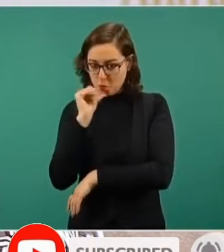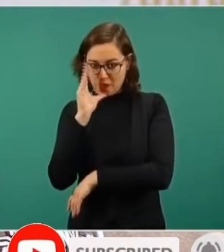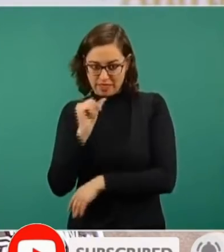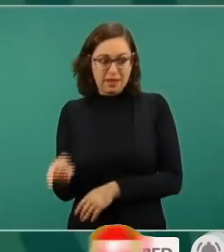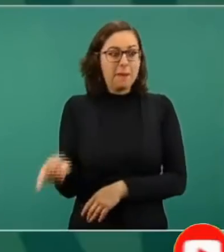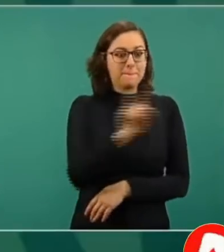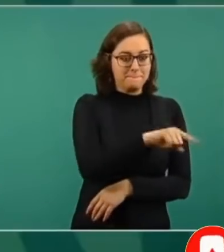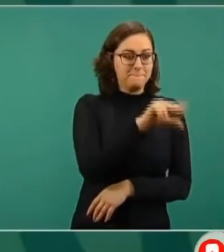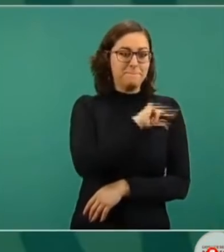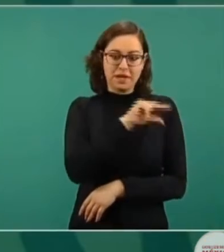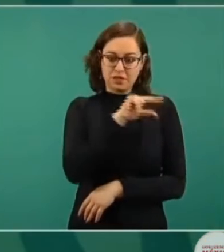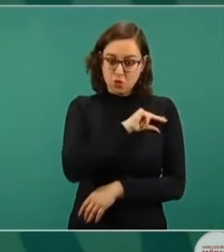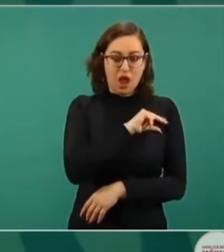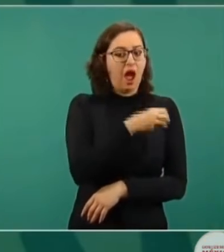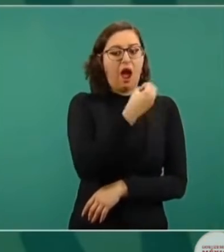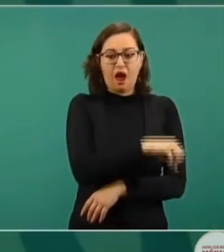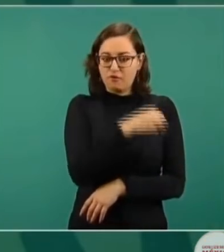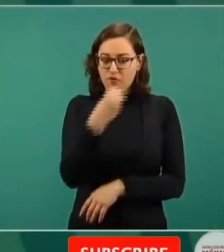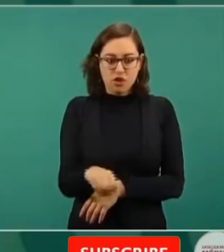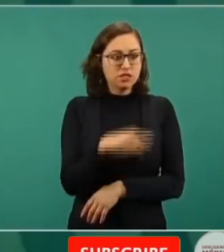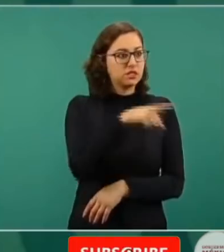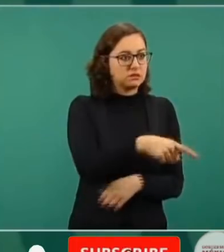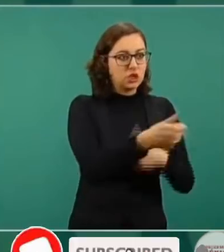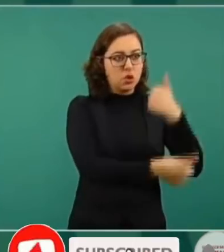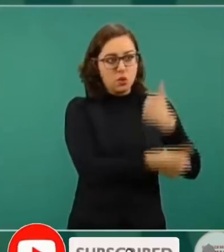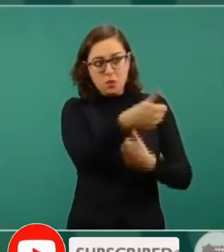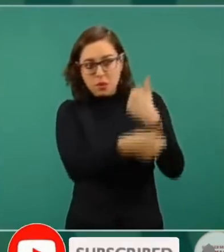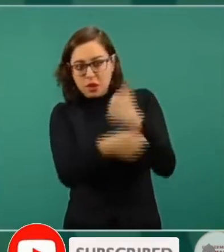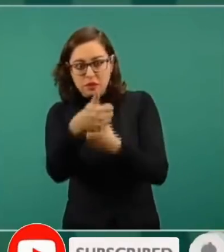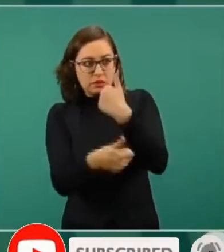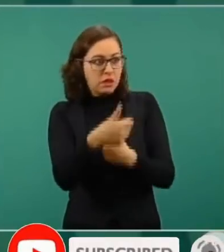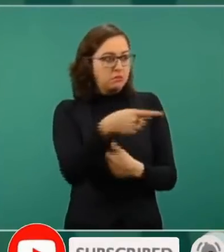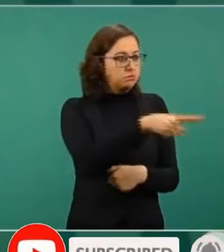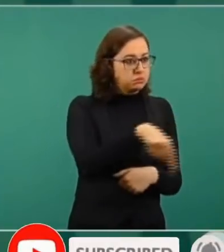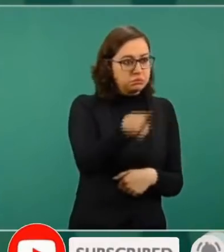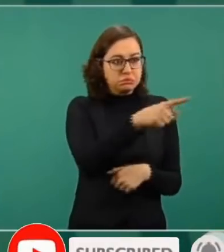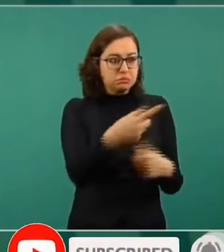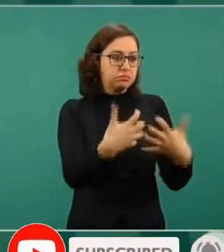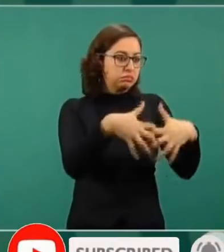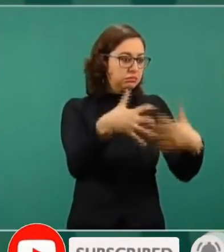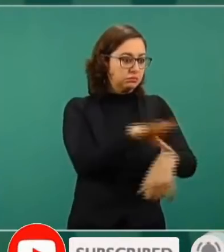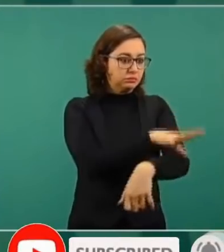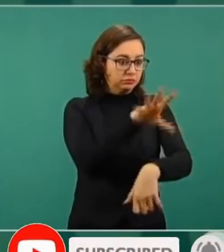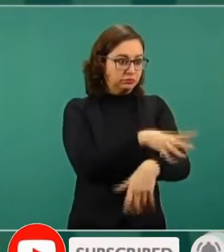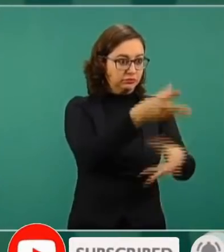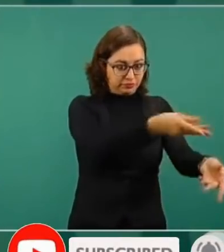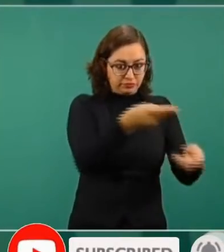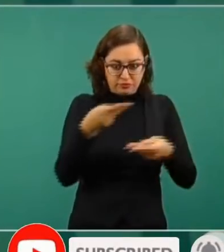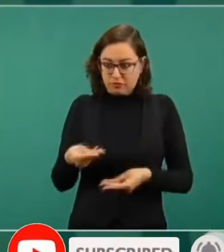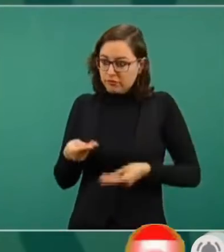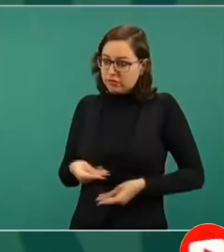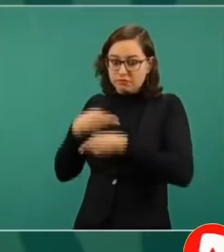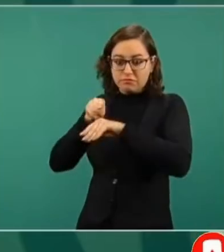a través de subastas. La mayoría de renovables, esos que no le pagan a la CFE